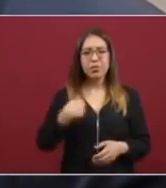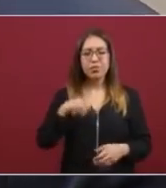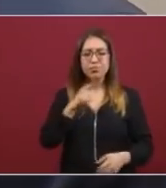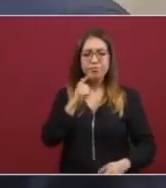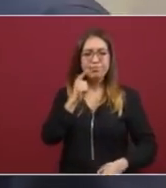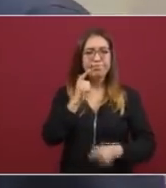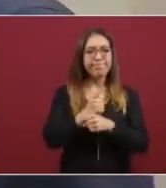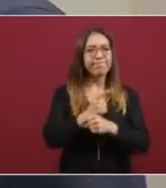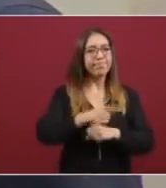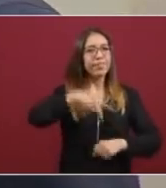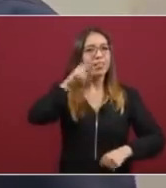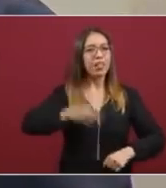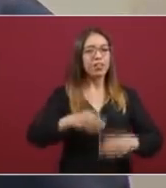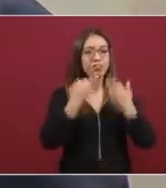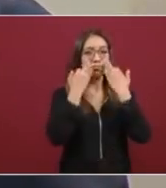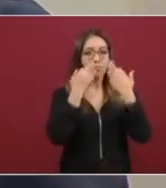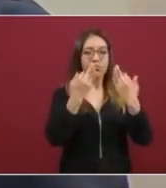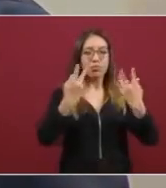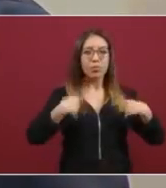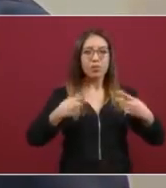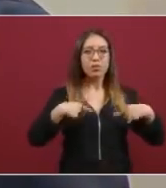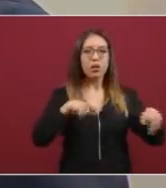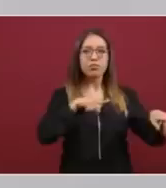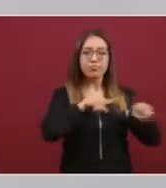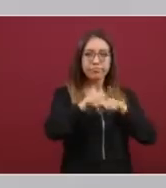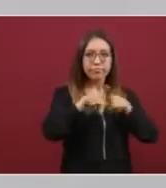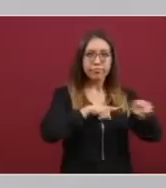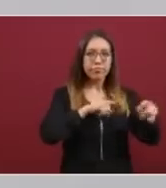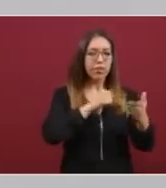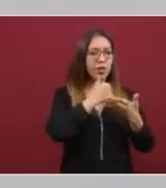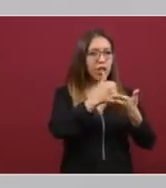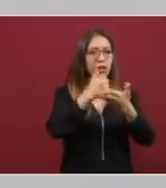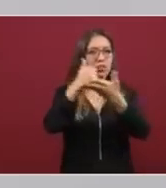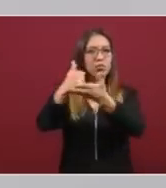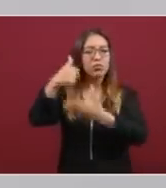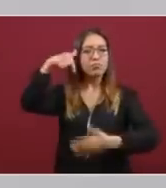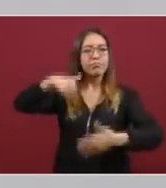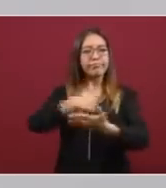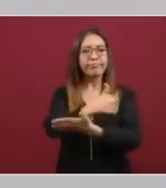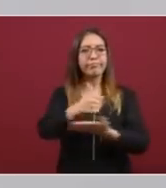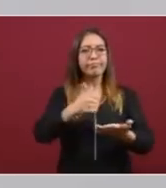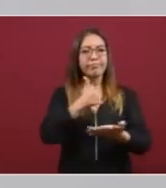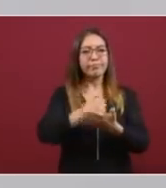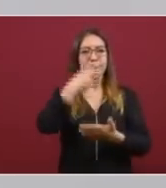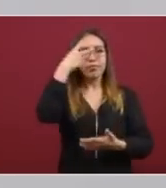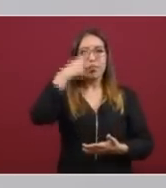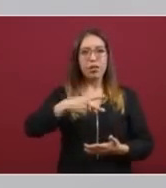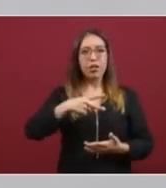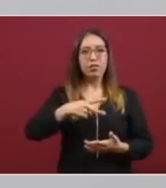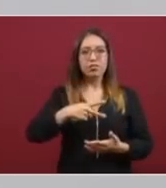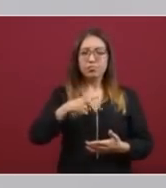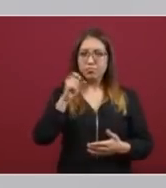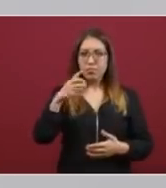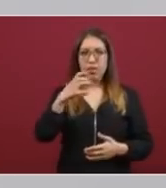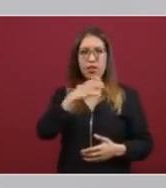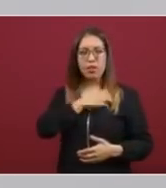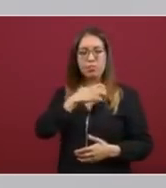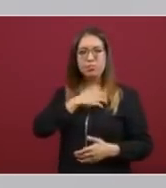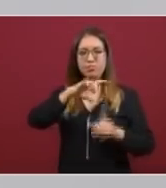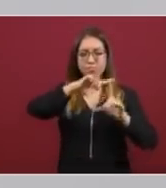he constatado en la Ciudad de México, en la capital de la